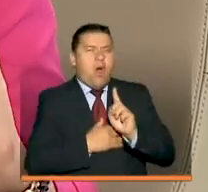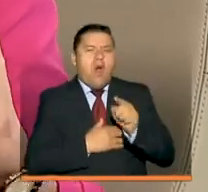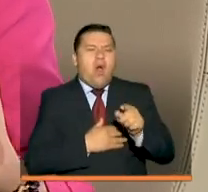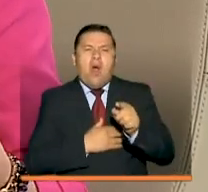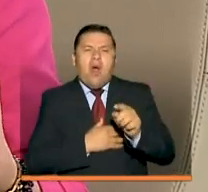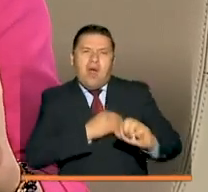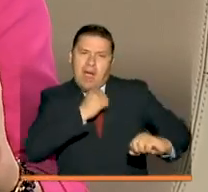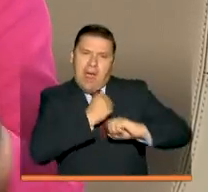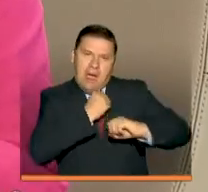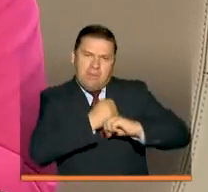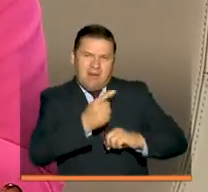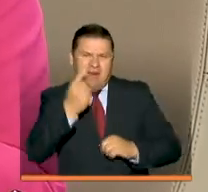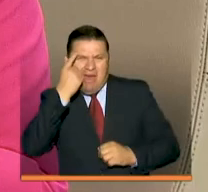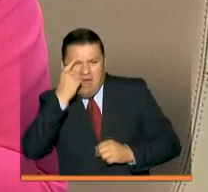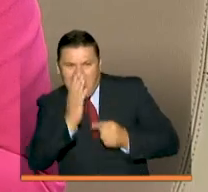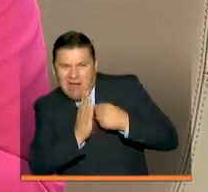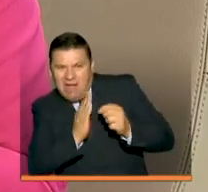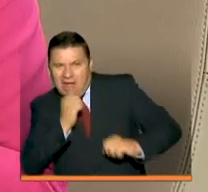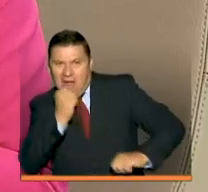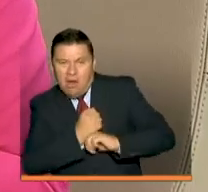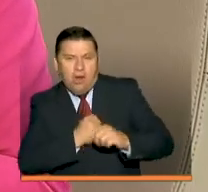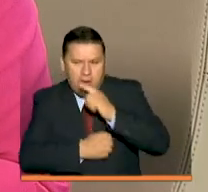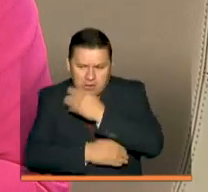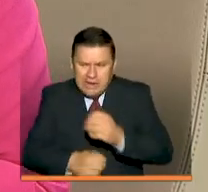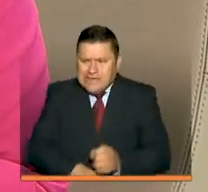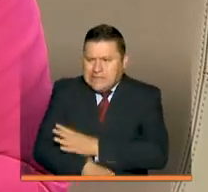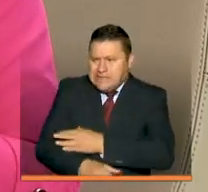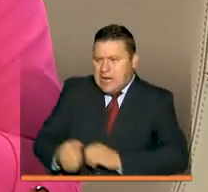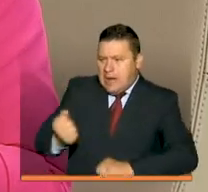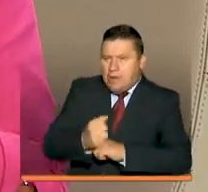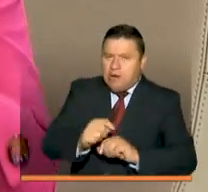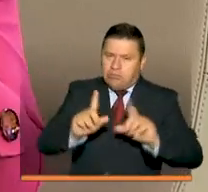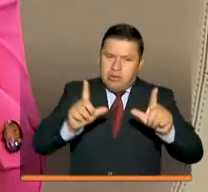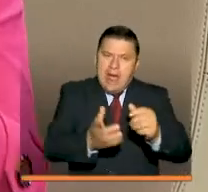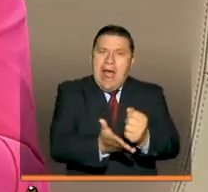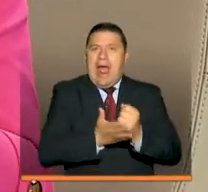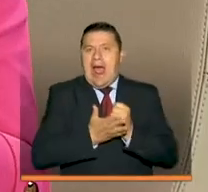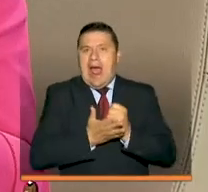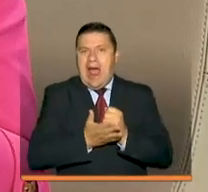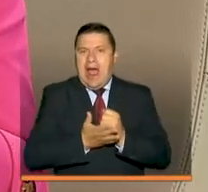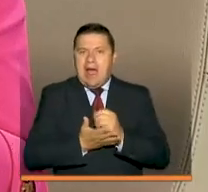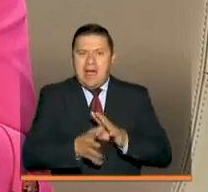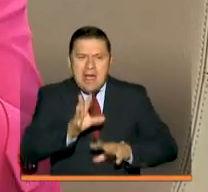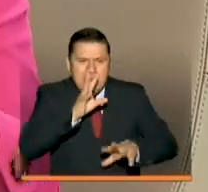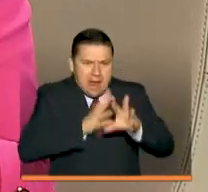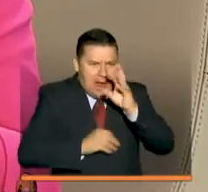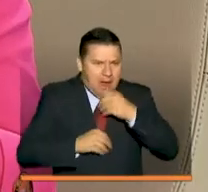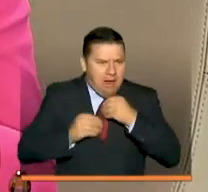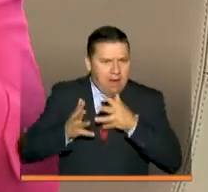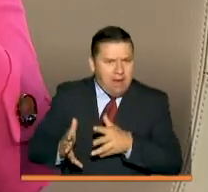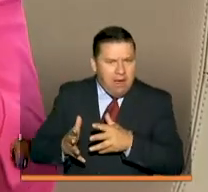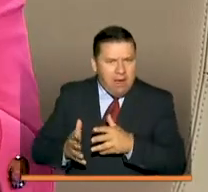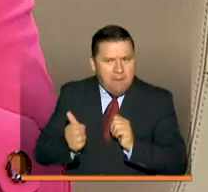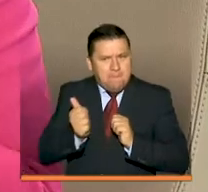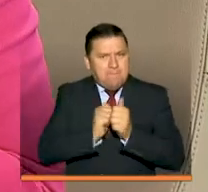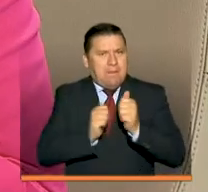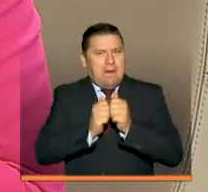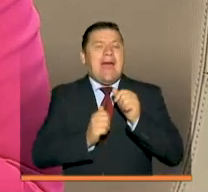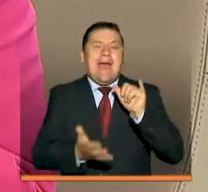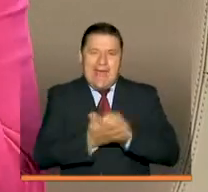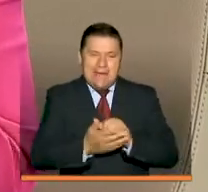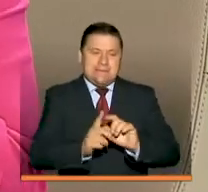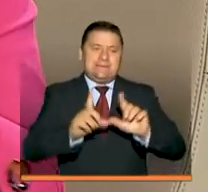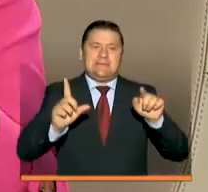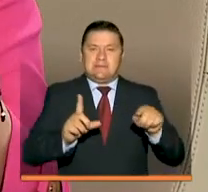apoyo. Mucho se ha dicho que necesitamos apoyar a nuestros niños emocionalmente y ayudar a que esas brechas de aprendizaje se puedan superar. Para eso es el